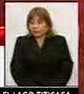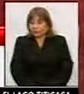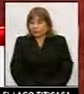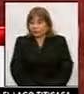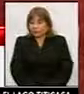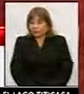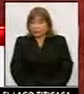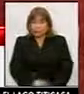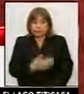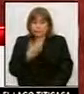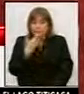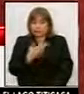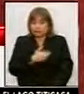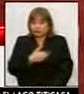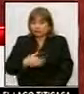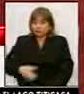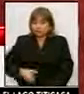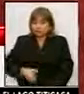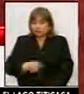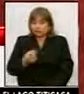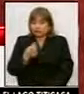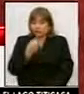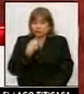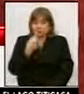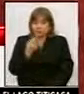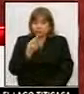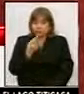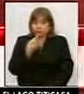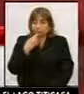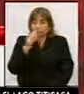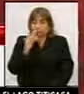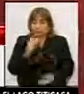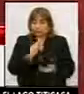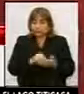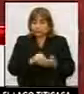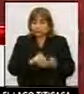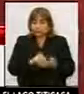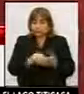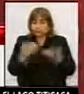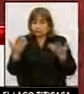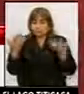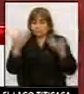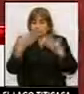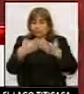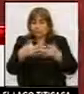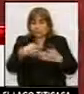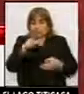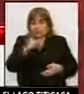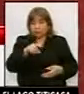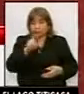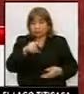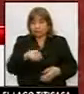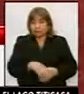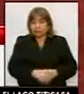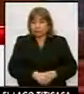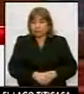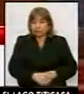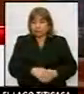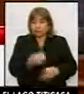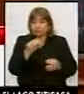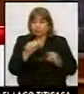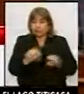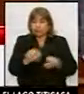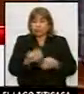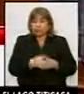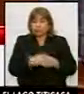Gracias, señora presidenta. Solo para añadir que, coincidiendo con la necesidad de